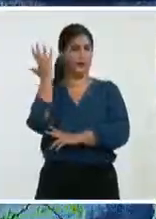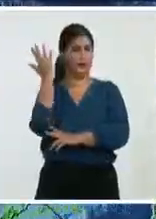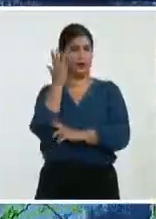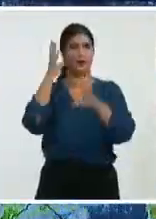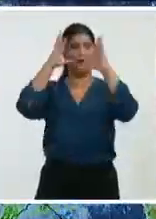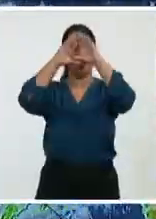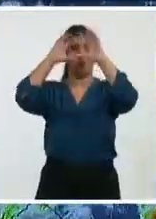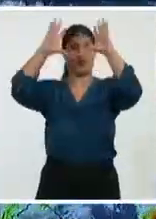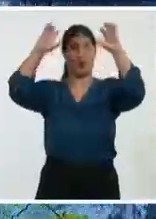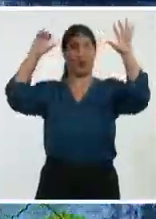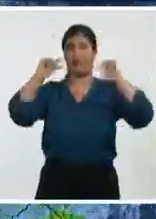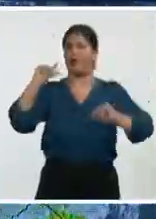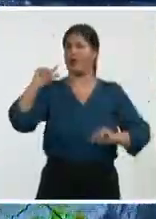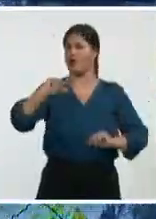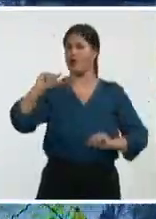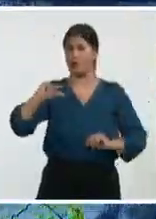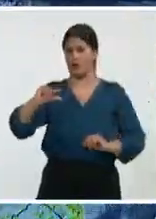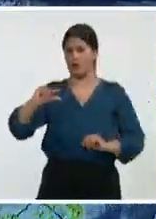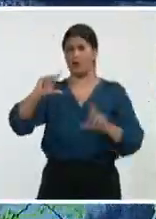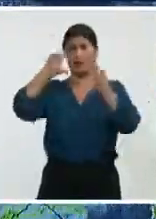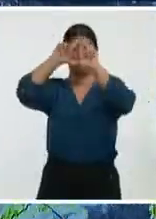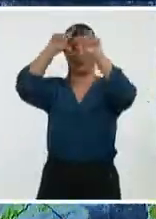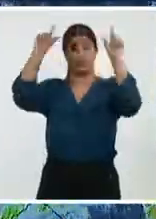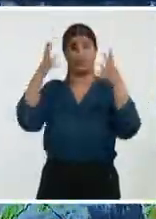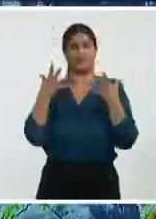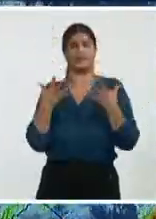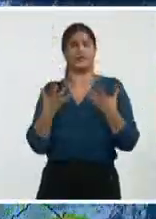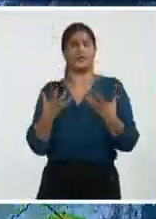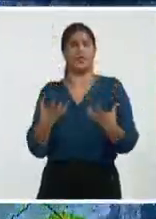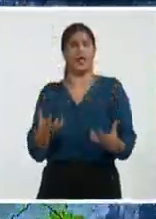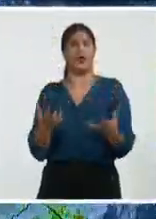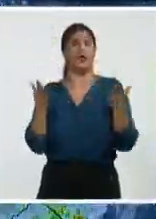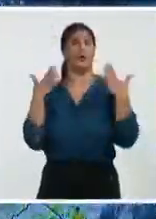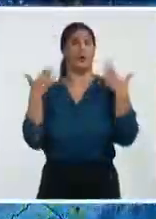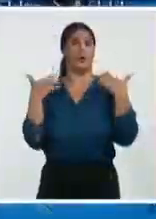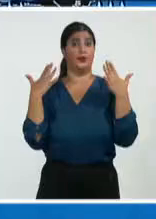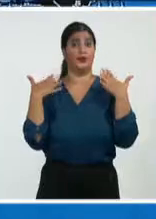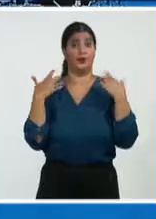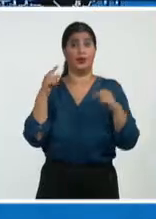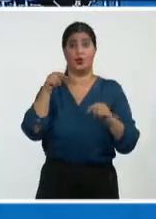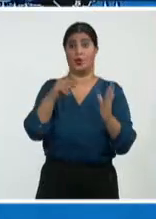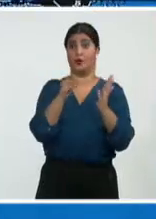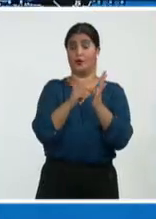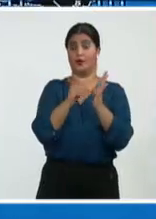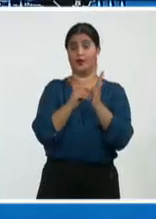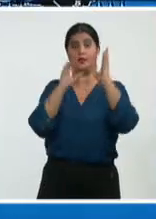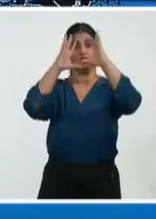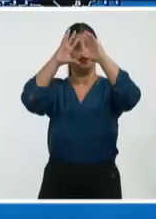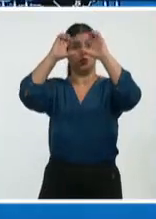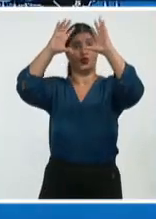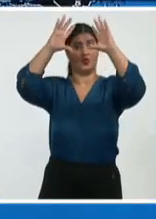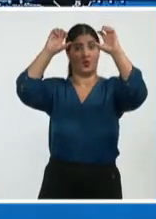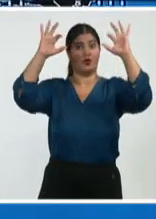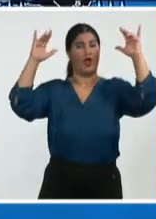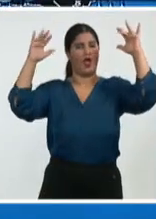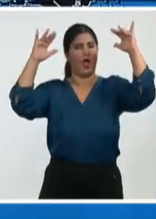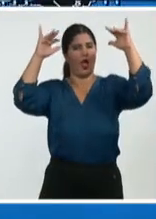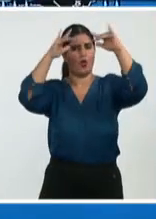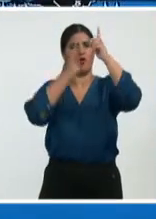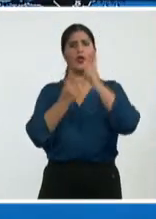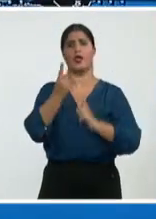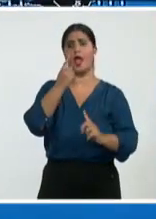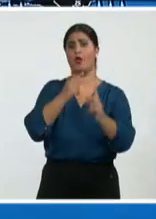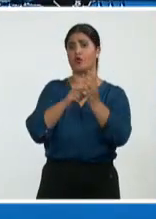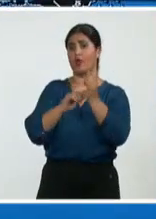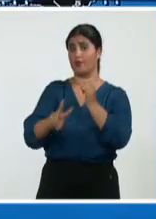nubosidad ahora mismo sobre el territorio nacional se irá incrementando en el transcurso de la tarde y luego se nublará en algunas localidades principalmente